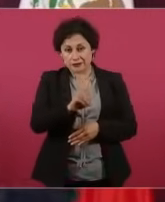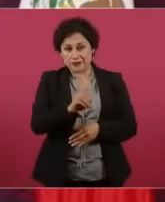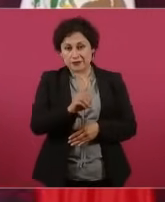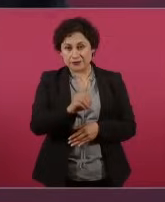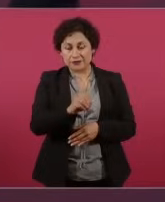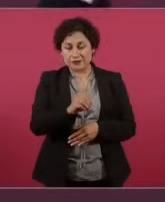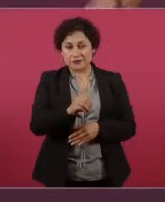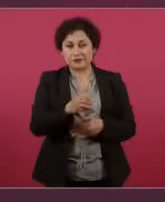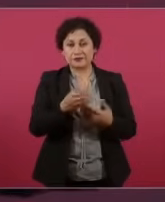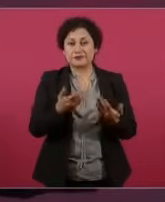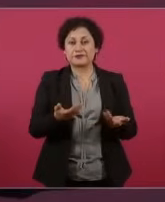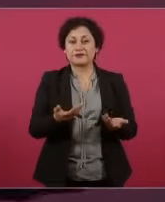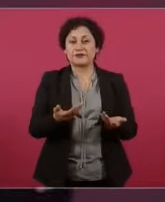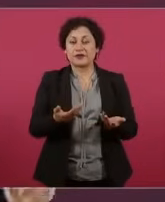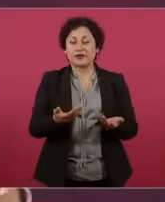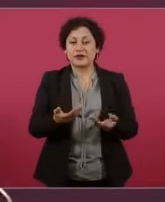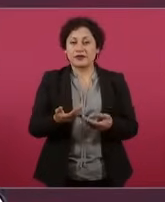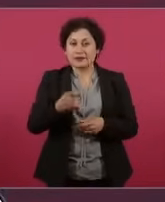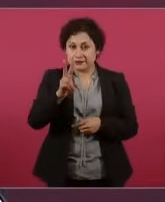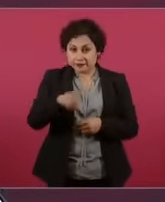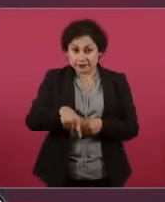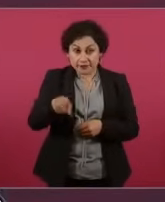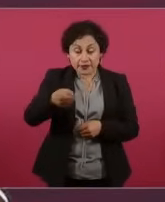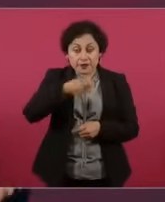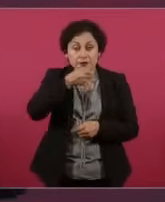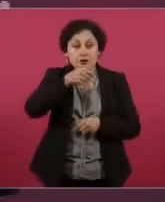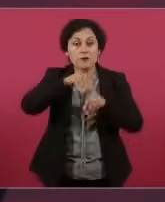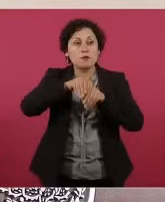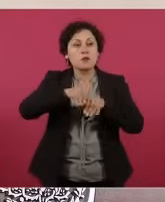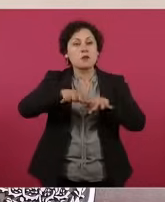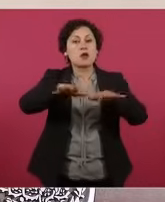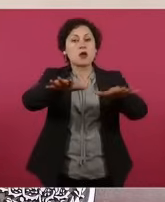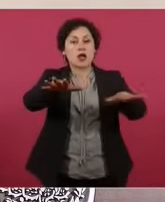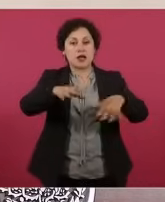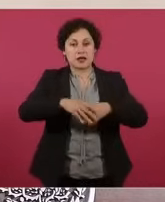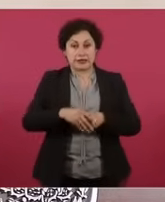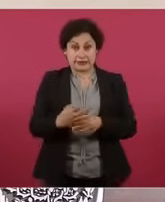en población abierta, le gana